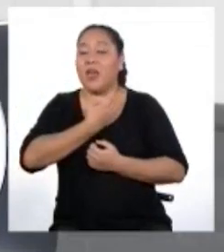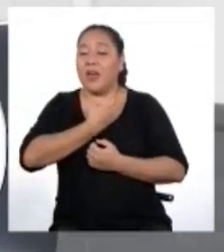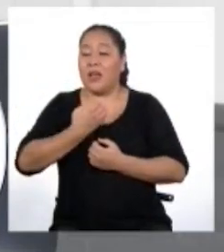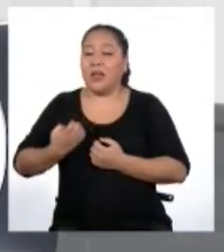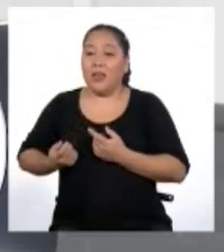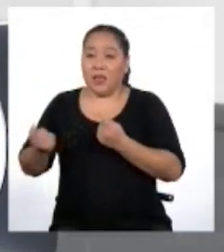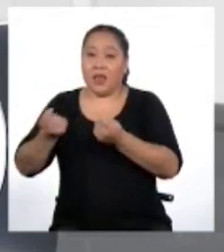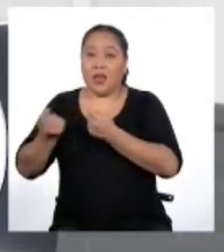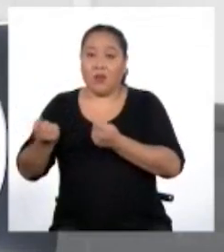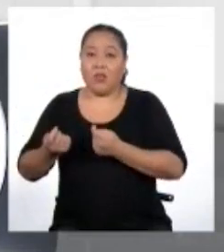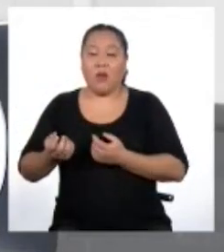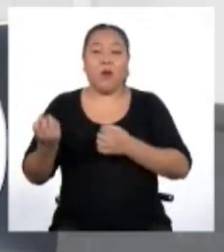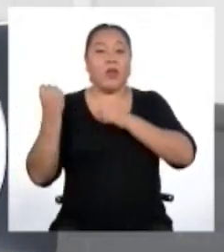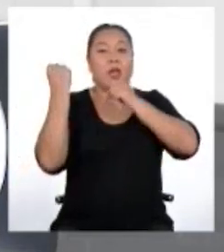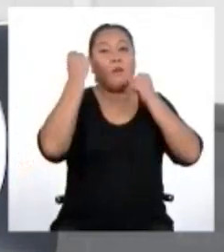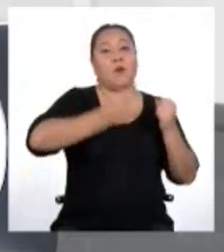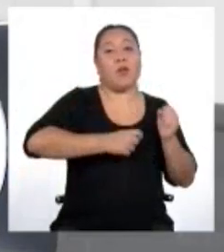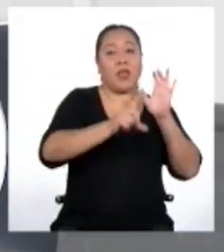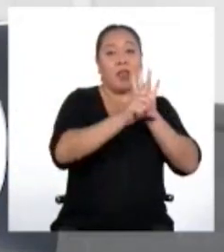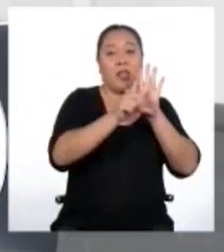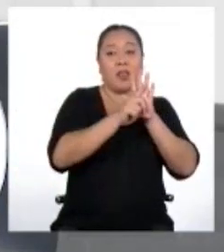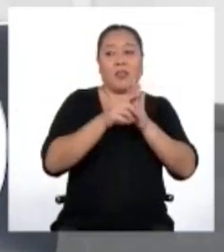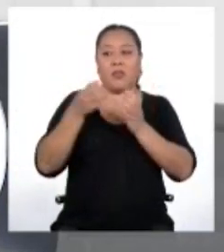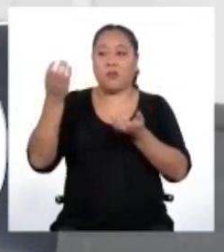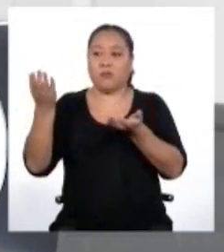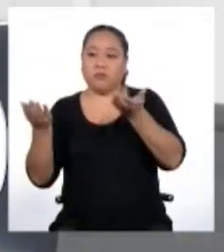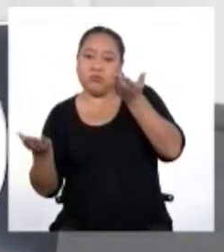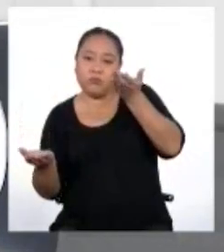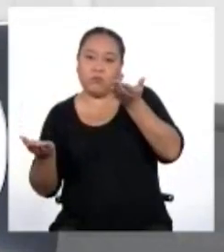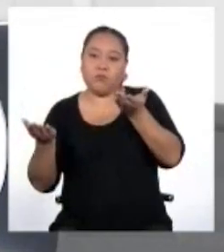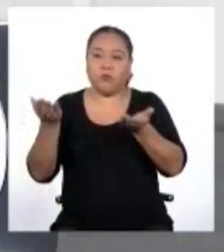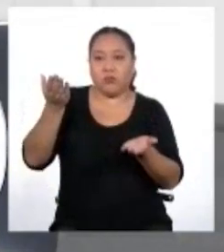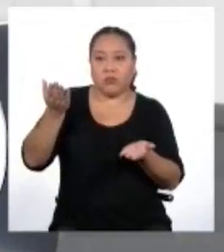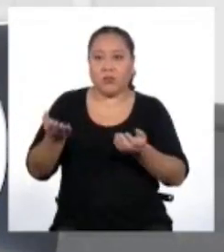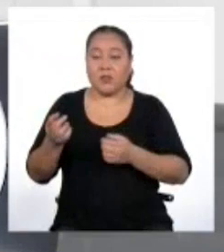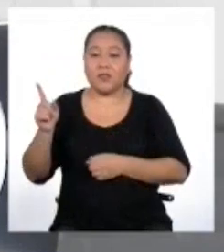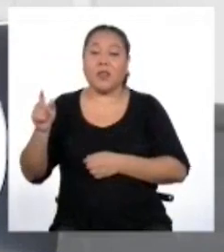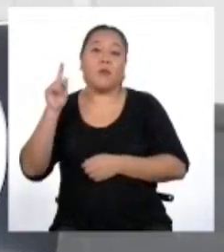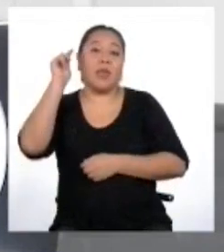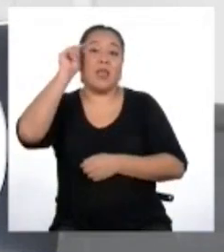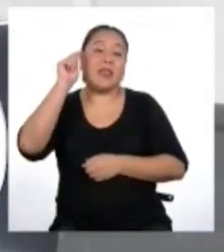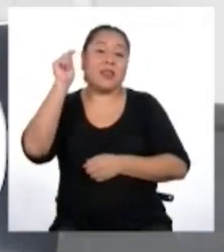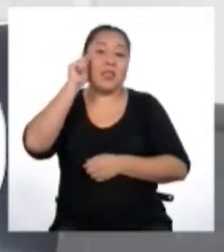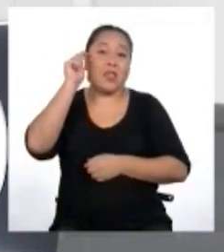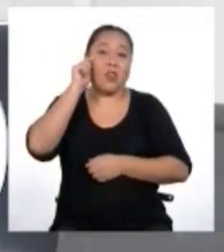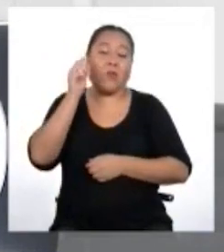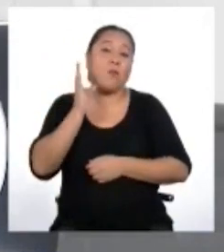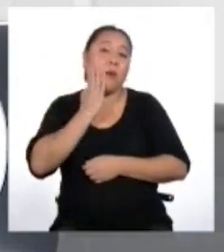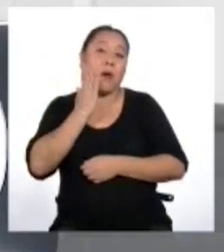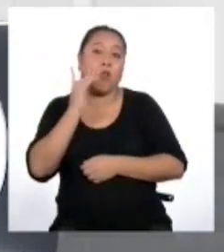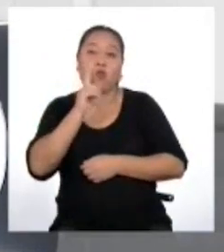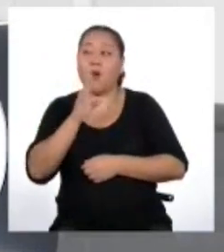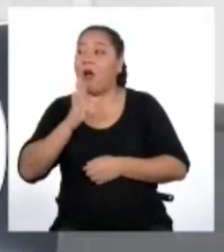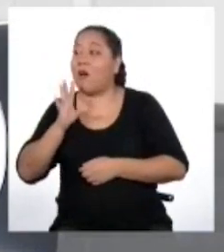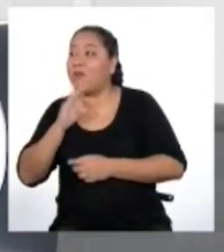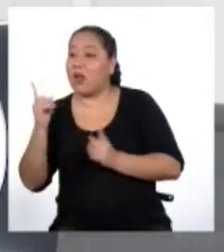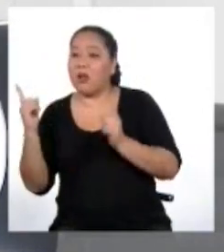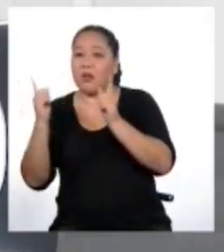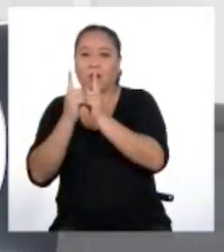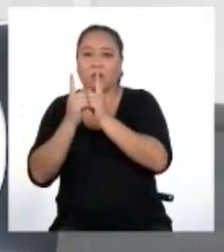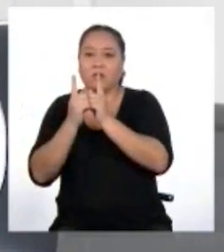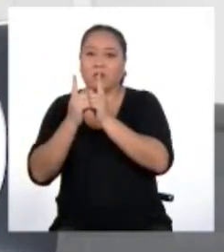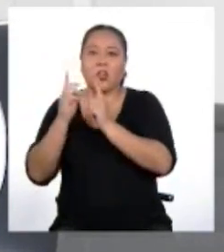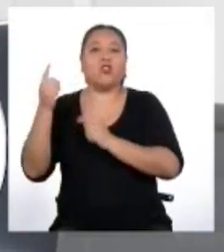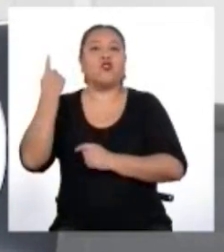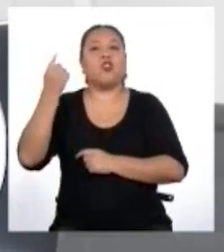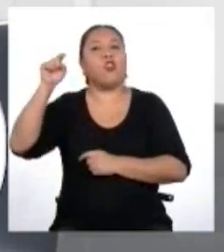las decisiones en mi casa serían tomadas solo por mamá, sin escuchar otras opiniones. Aunque en realidad ella sí escucha. Me